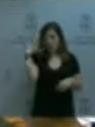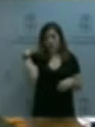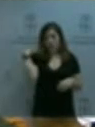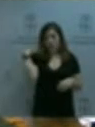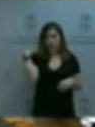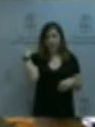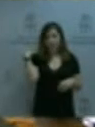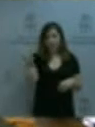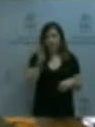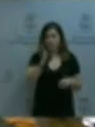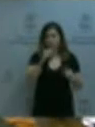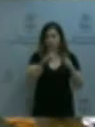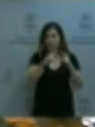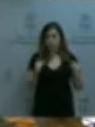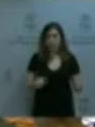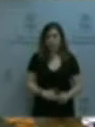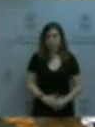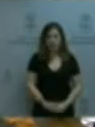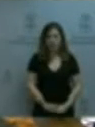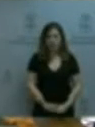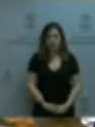Si un día hacen memoria, se funde Asturias.